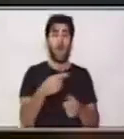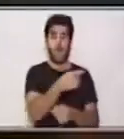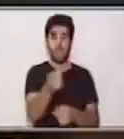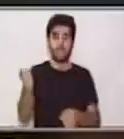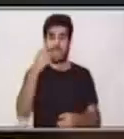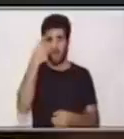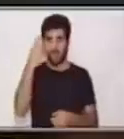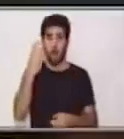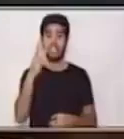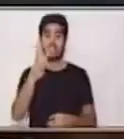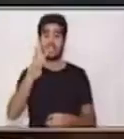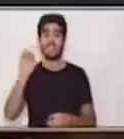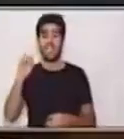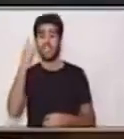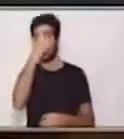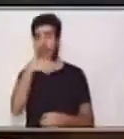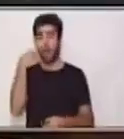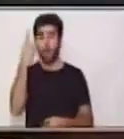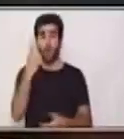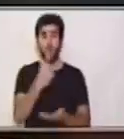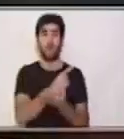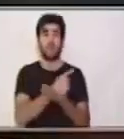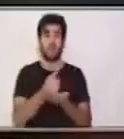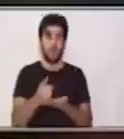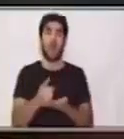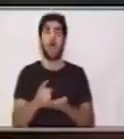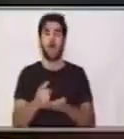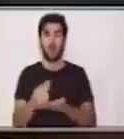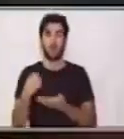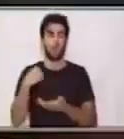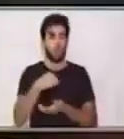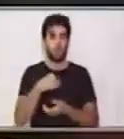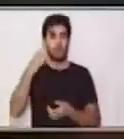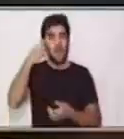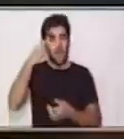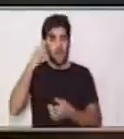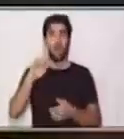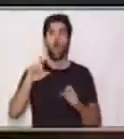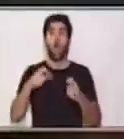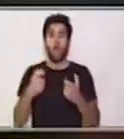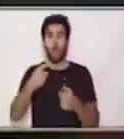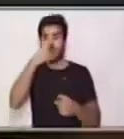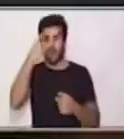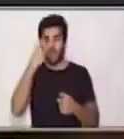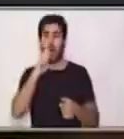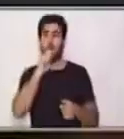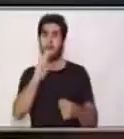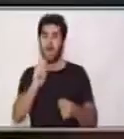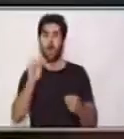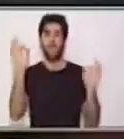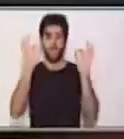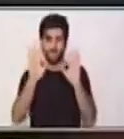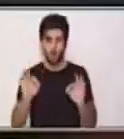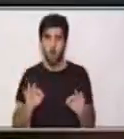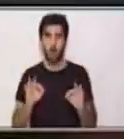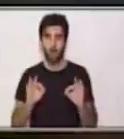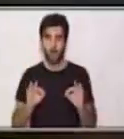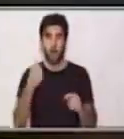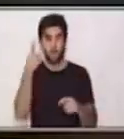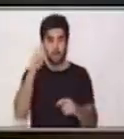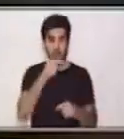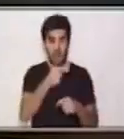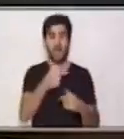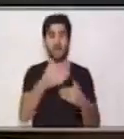por semana, seguramente debemos de mejorar nuestras estrategias de trabajo, implementar mejora